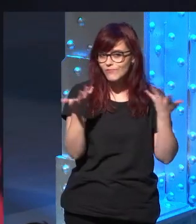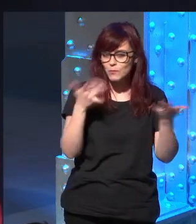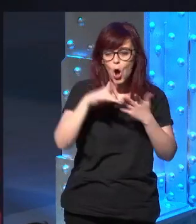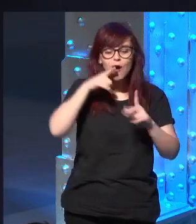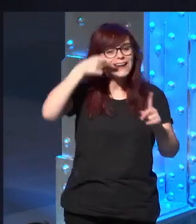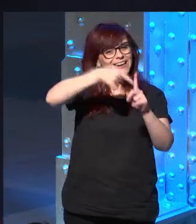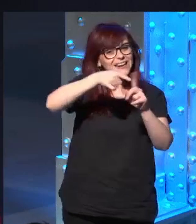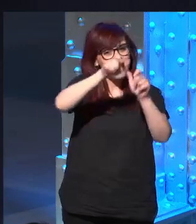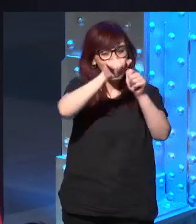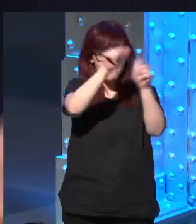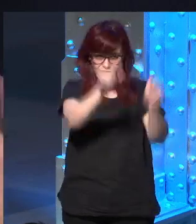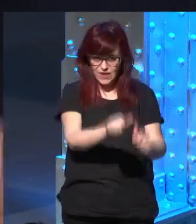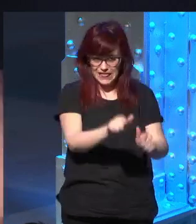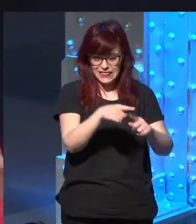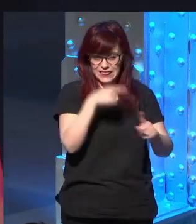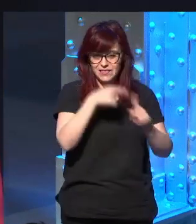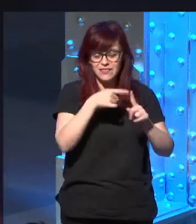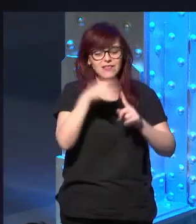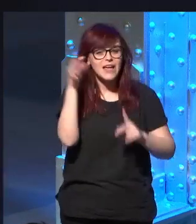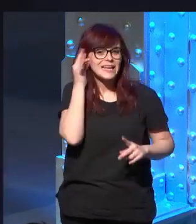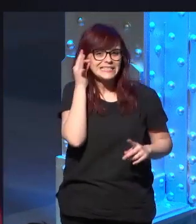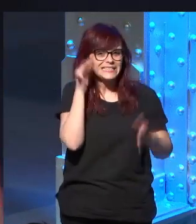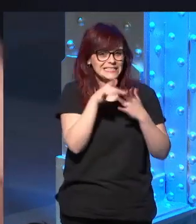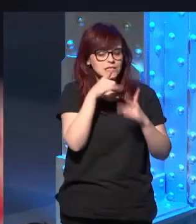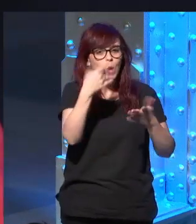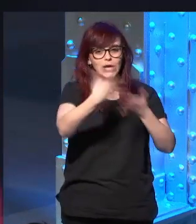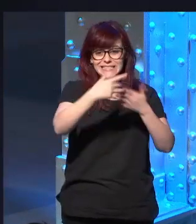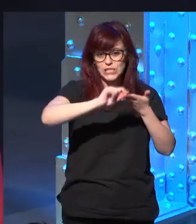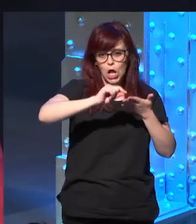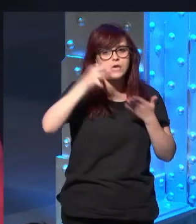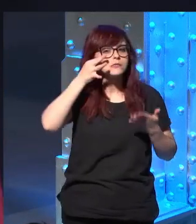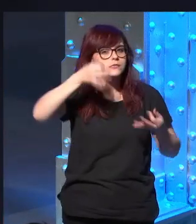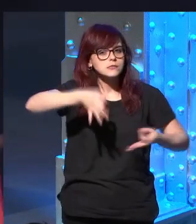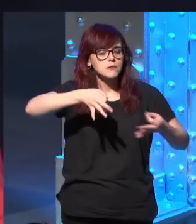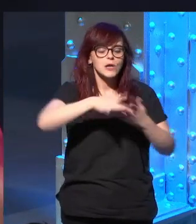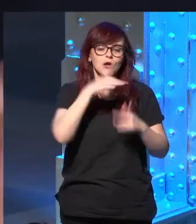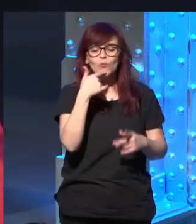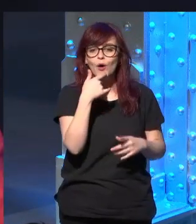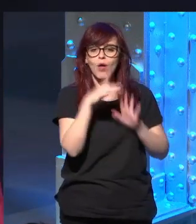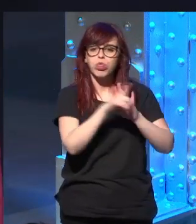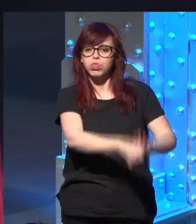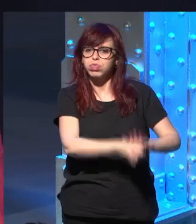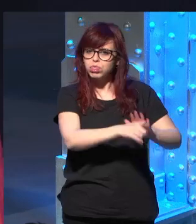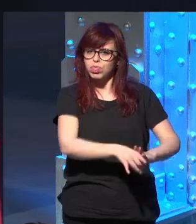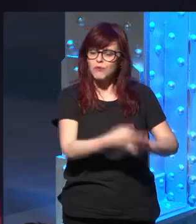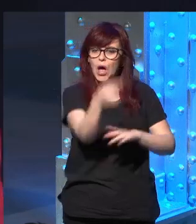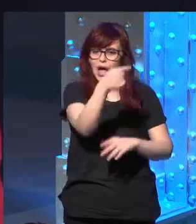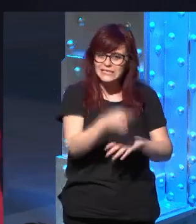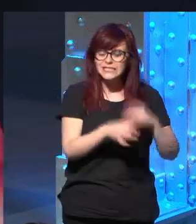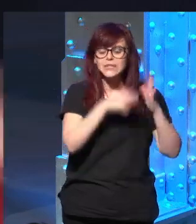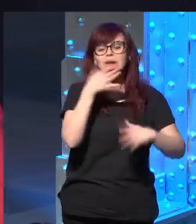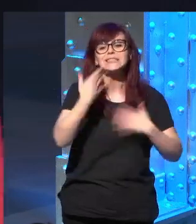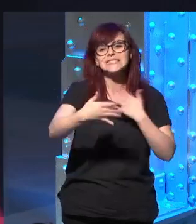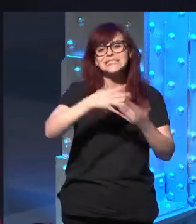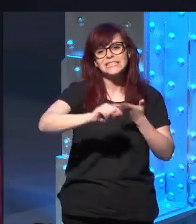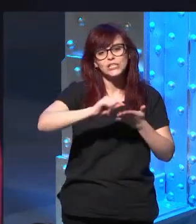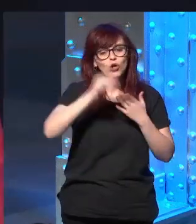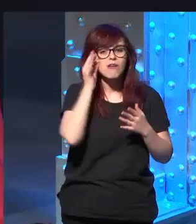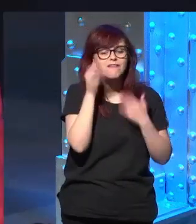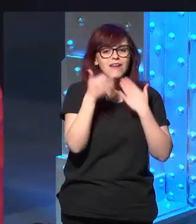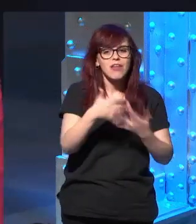los referentes de escritoras se han negativizado siempre mucho, ¿no? Siempre la construcción de las escritoras ha sido a través